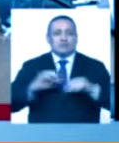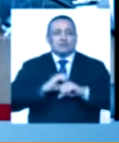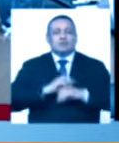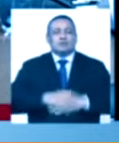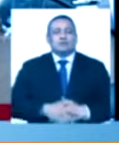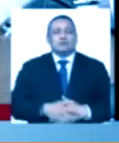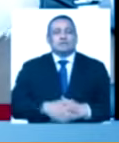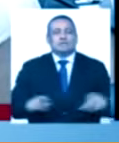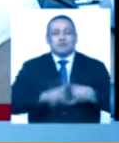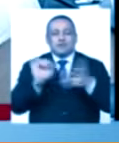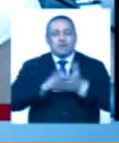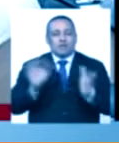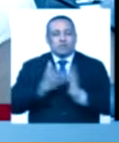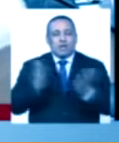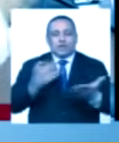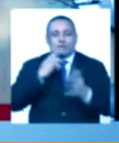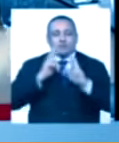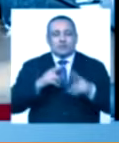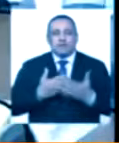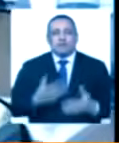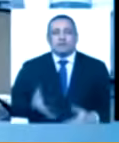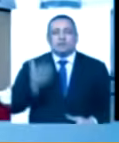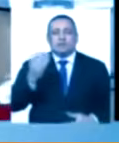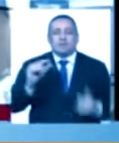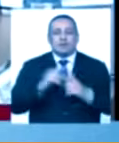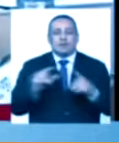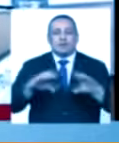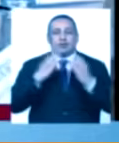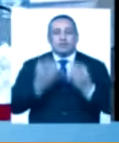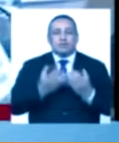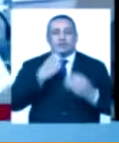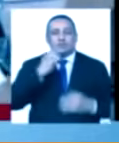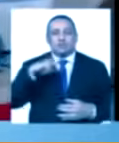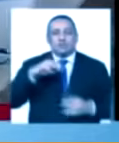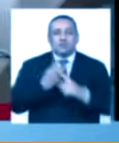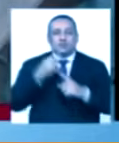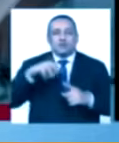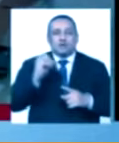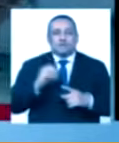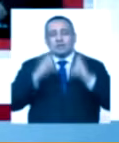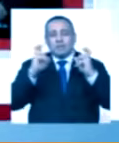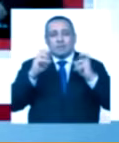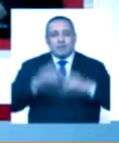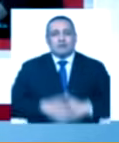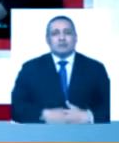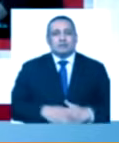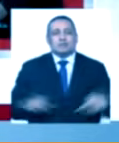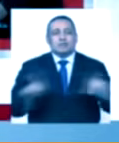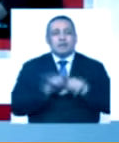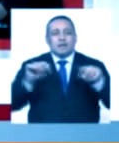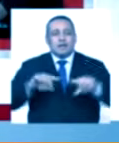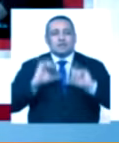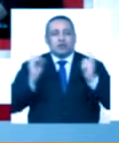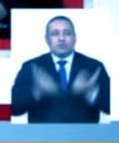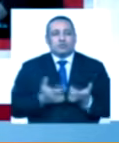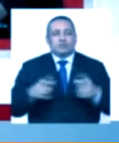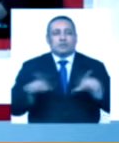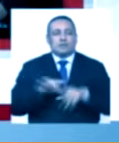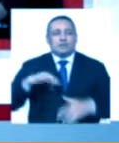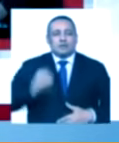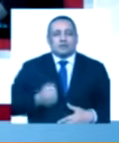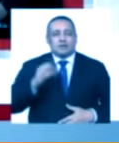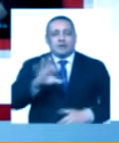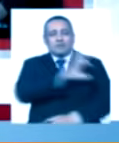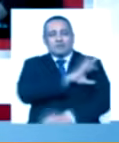transparencia, y no hay otra respuesta que yo escuche. Muchas gracias. En el uso de la palabra, la congresista Moyano Delgado. A esta comisión, la señora